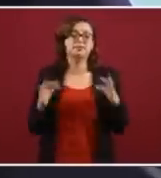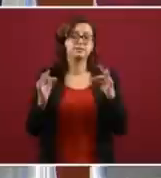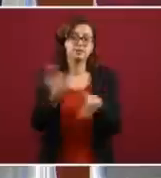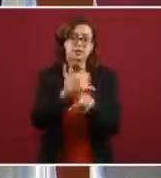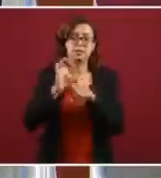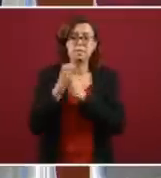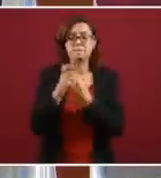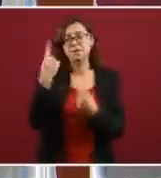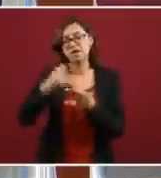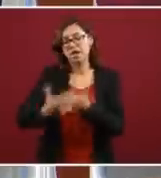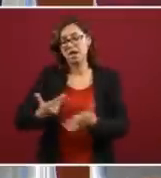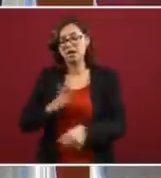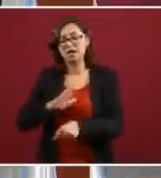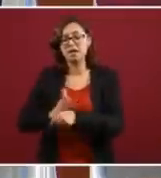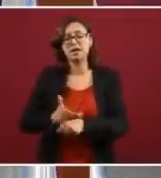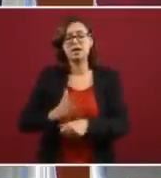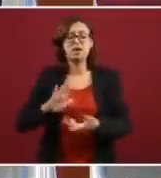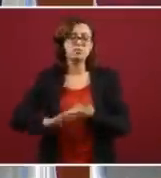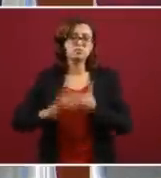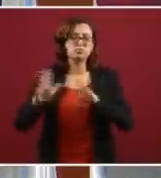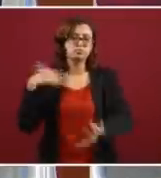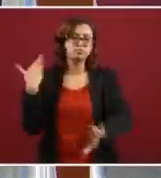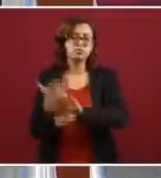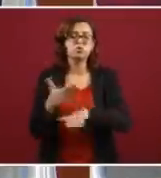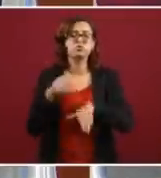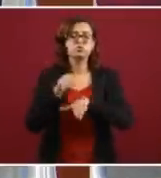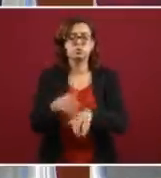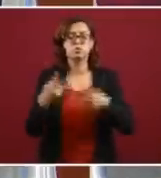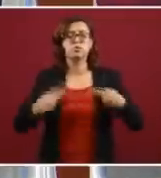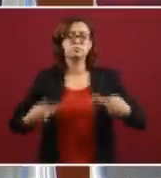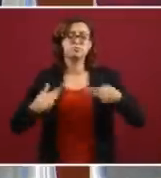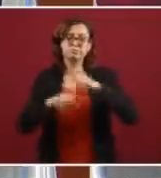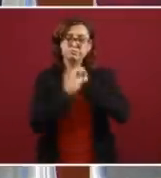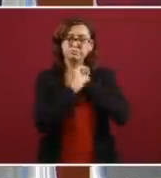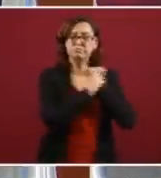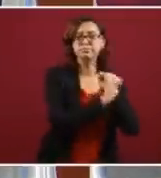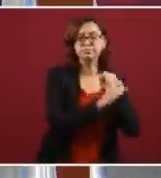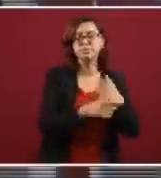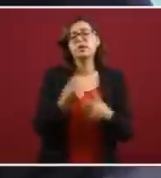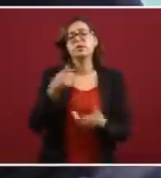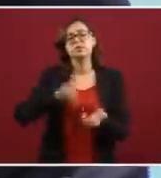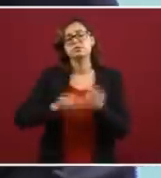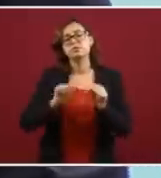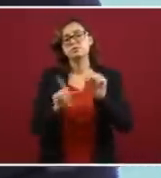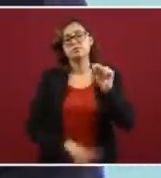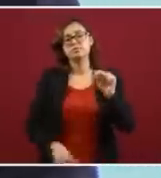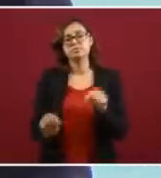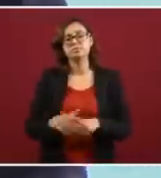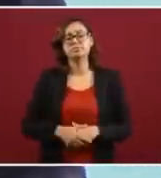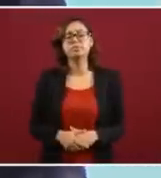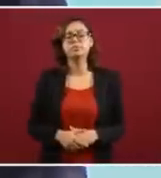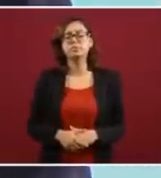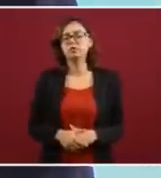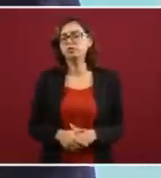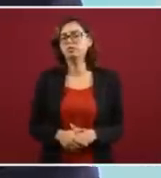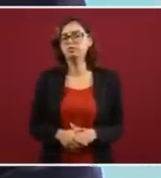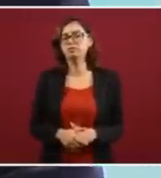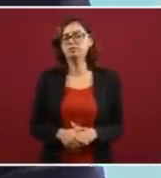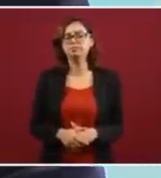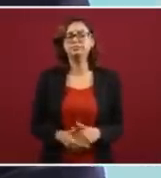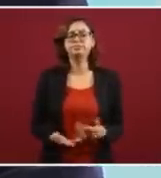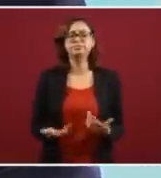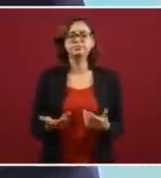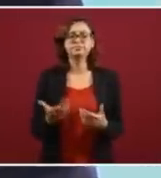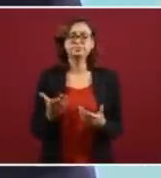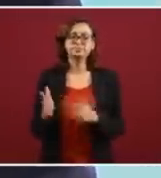prevenir, sancionar y erradicar los delitos en materia de trata de personas en nuestro país. El tema de refugio es